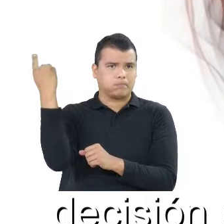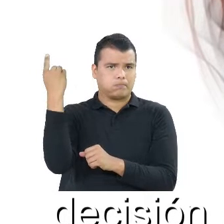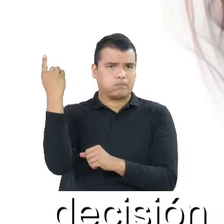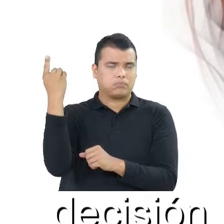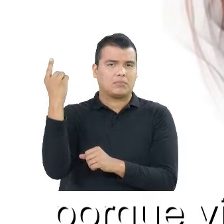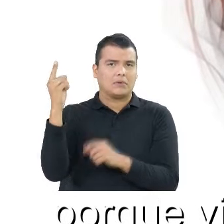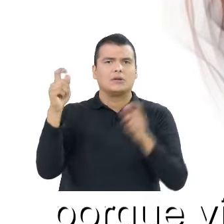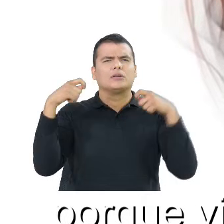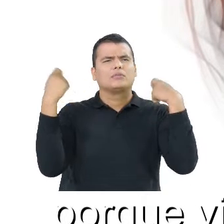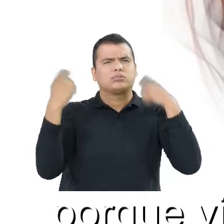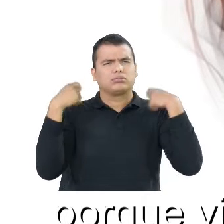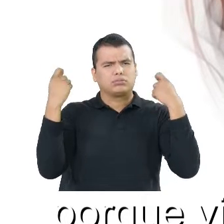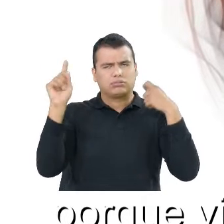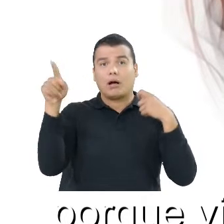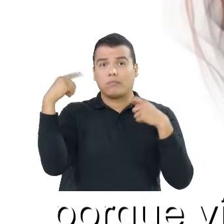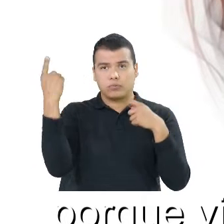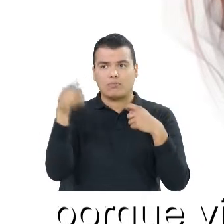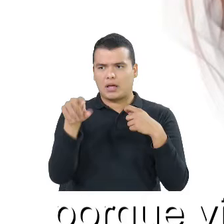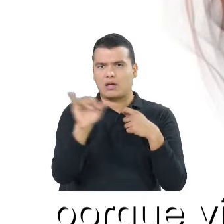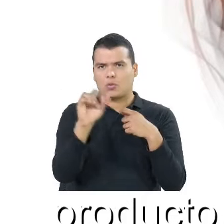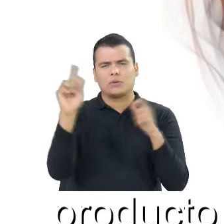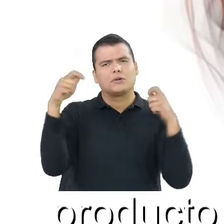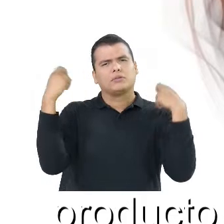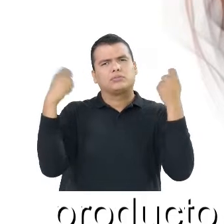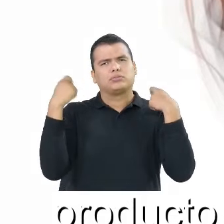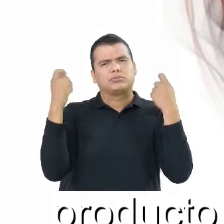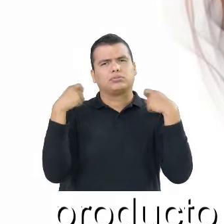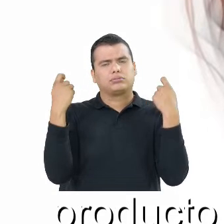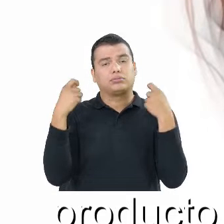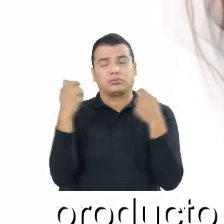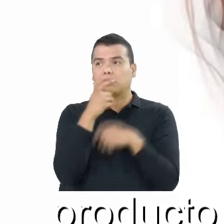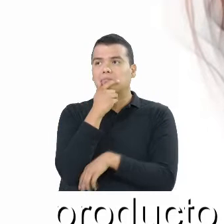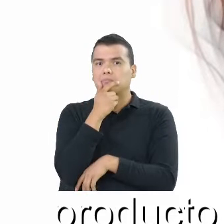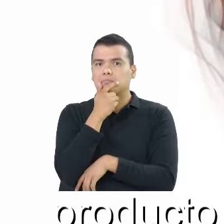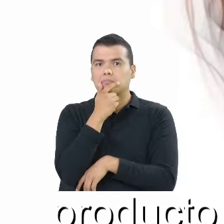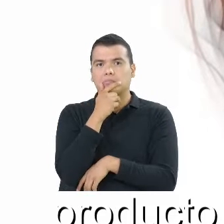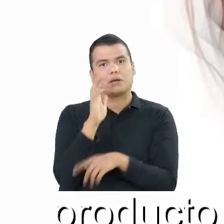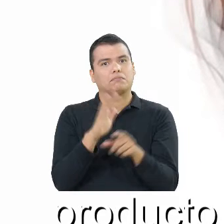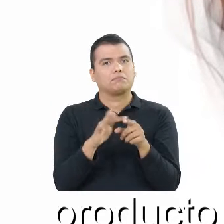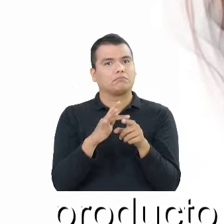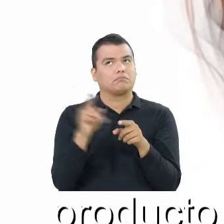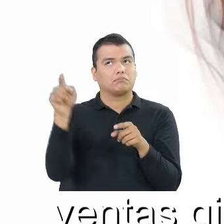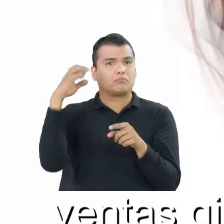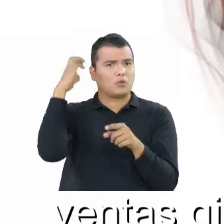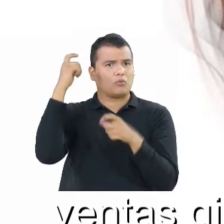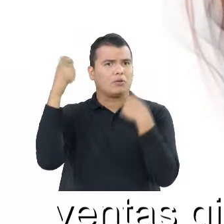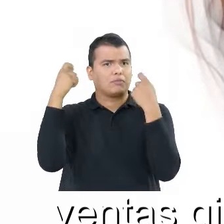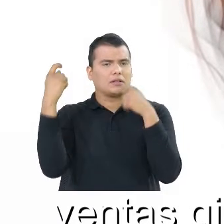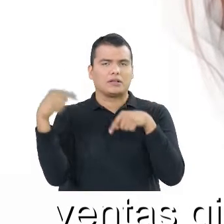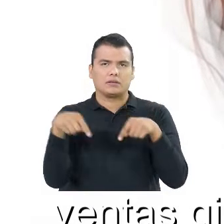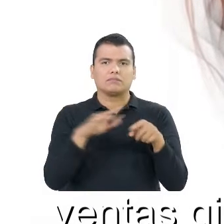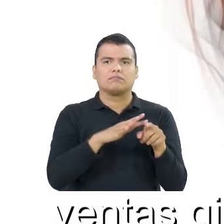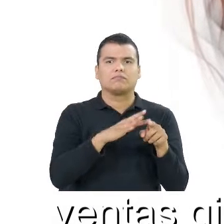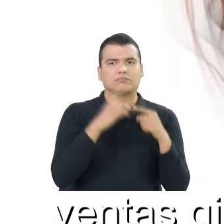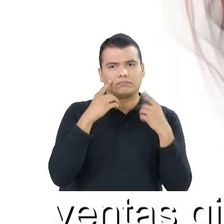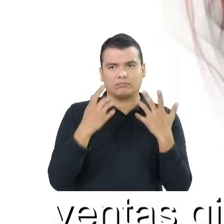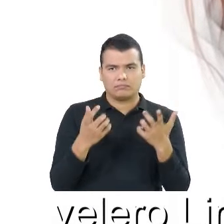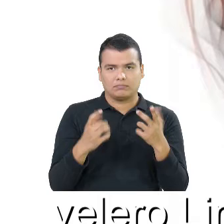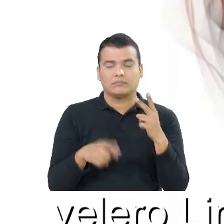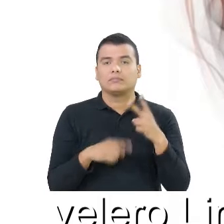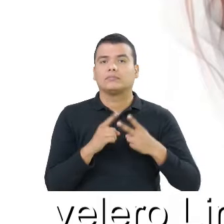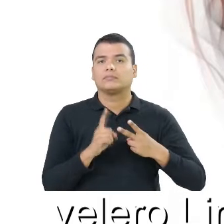unas ventas gigantescas en Europa. Era un bestseller online, entonces dijimos, buenísimo, si se vende en Europa, lo quiero tener.